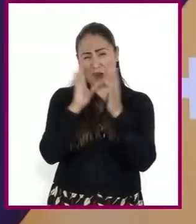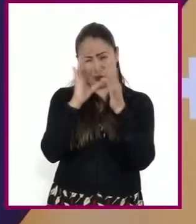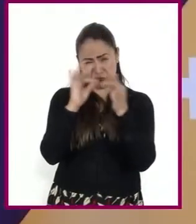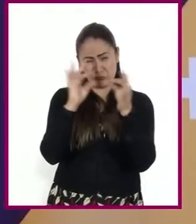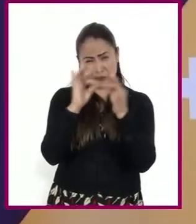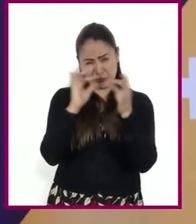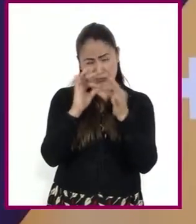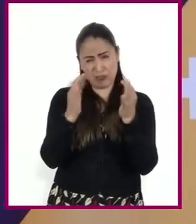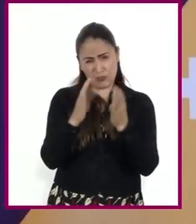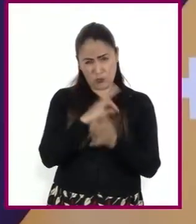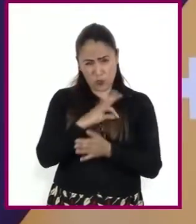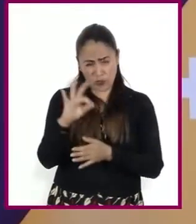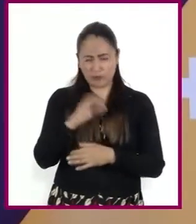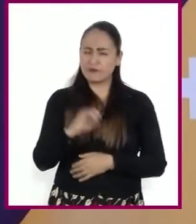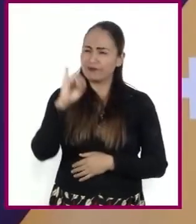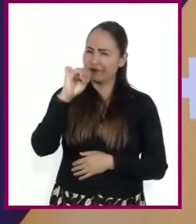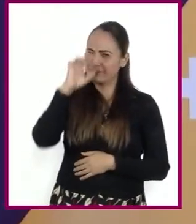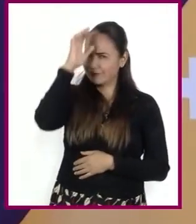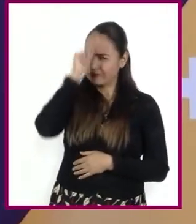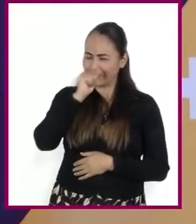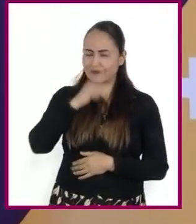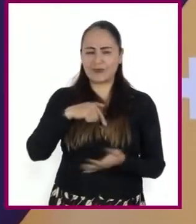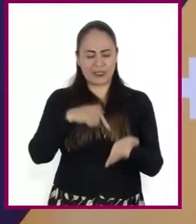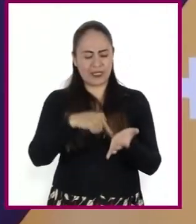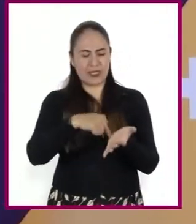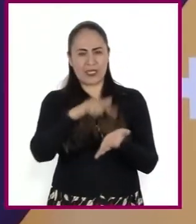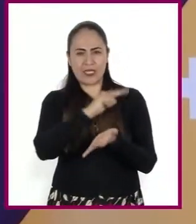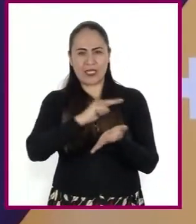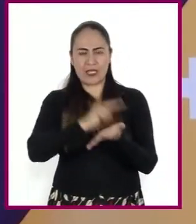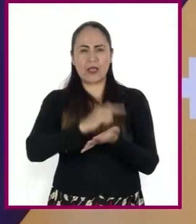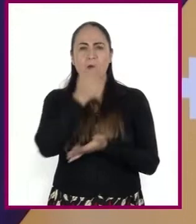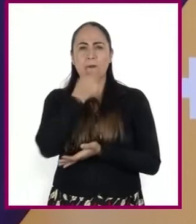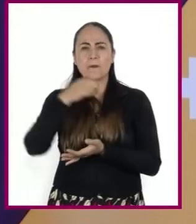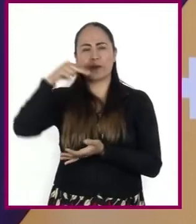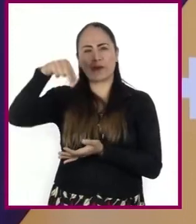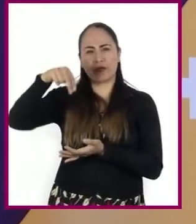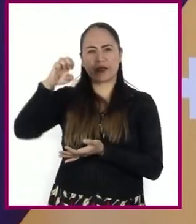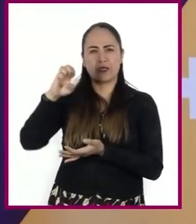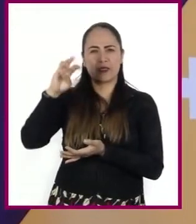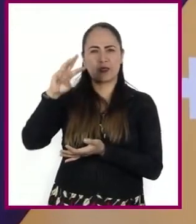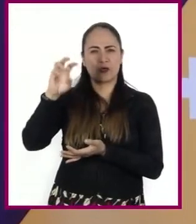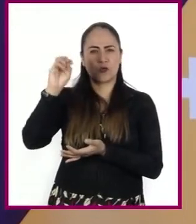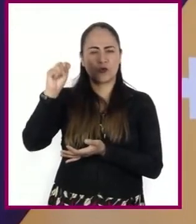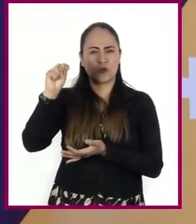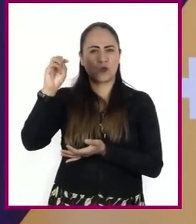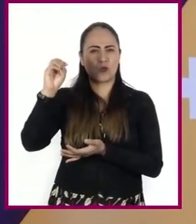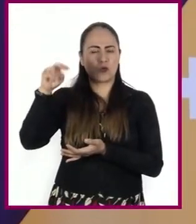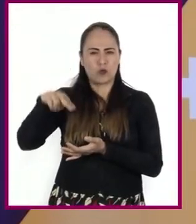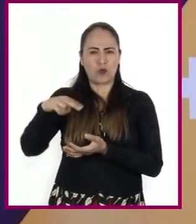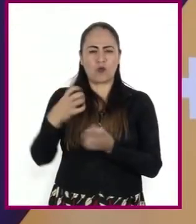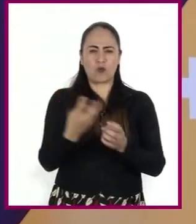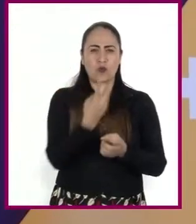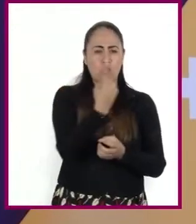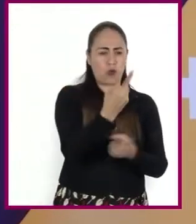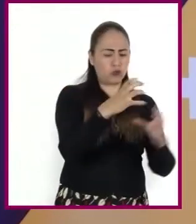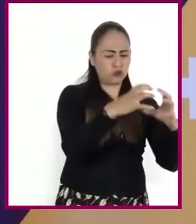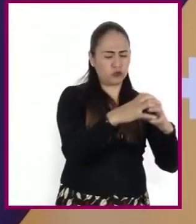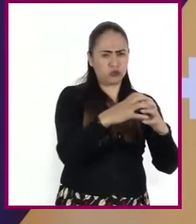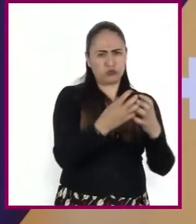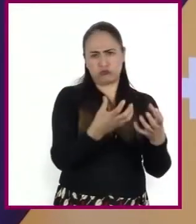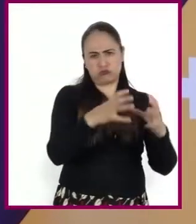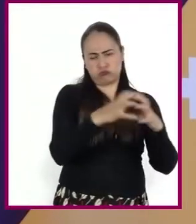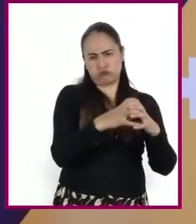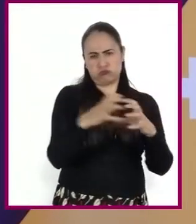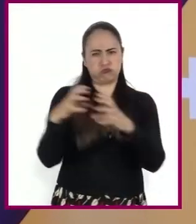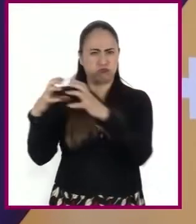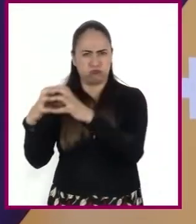maestra? Claro. Para formular esta ley, Newton dedujo que la fuerza con la que dos masas se atraen es proporcional